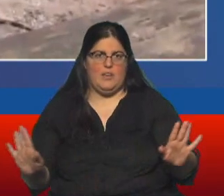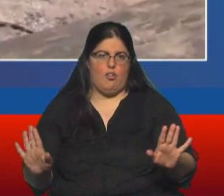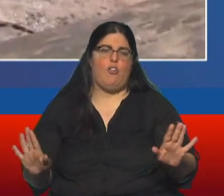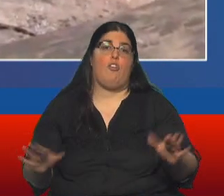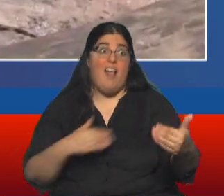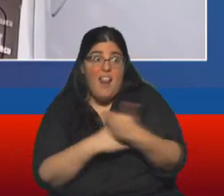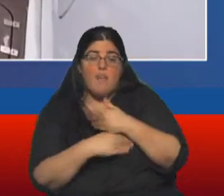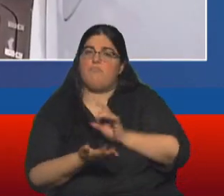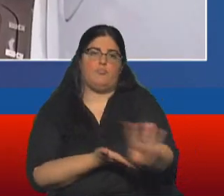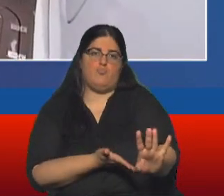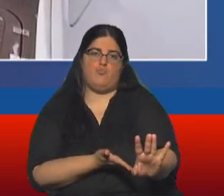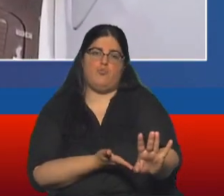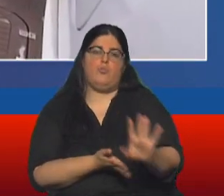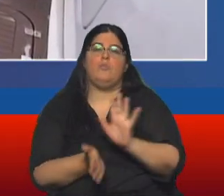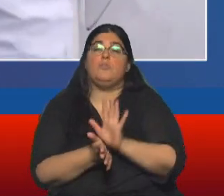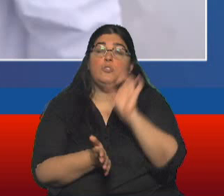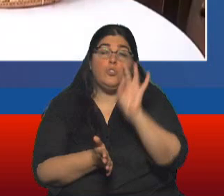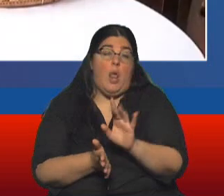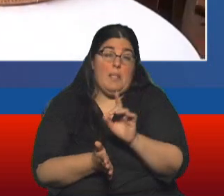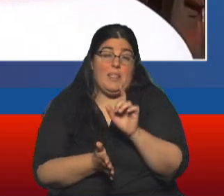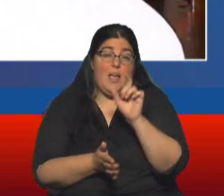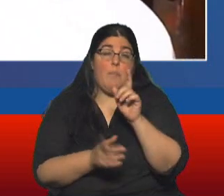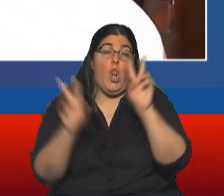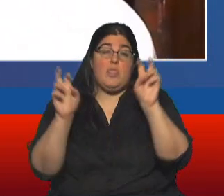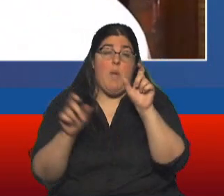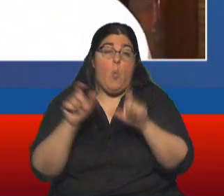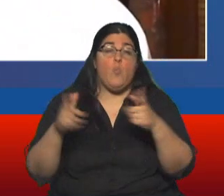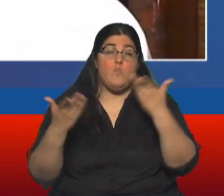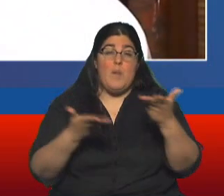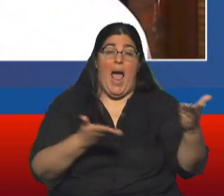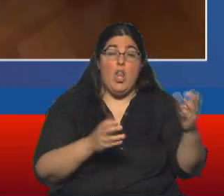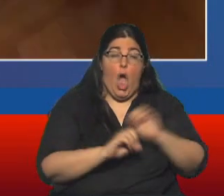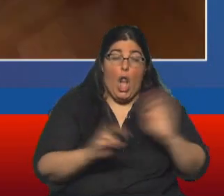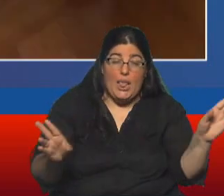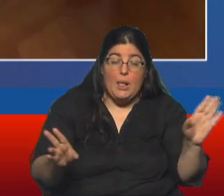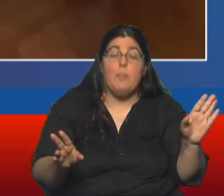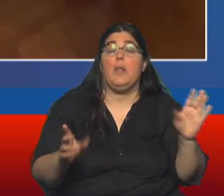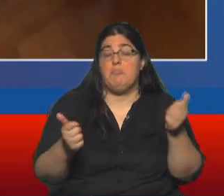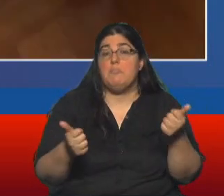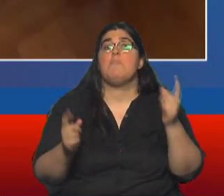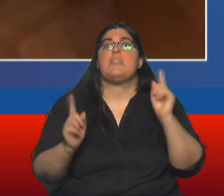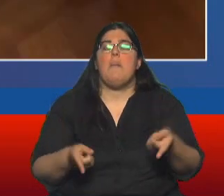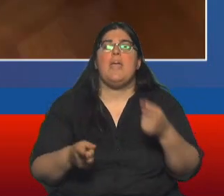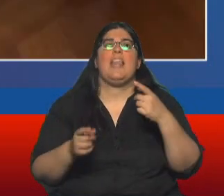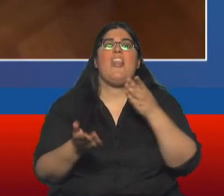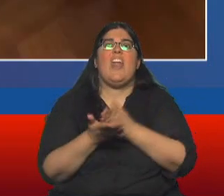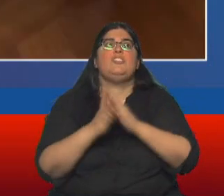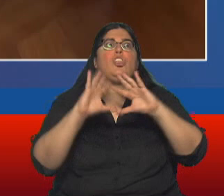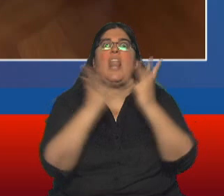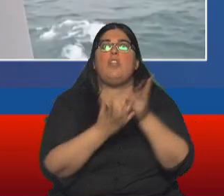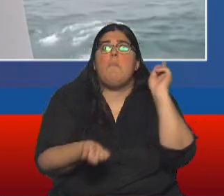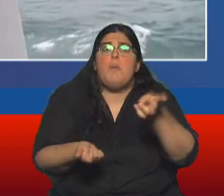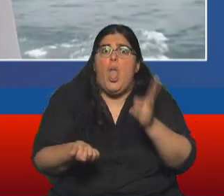esto no solo es una cuestión humanamente horrible, sino que va en contra del derecho internacional. Está en contra